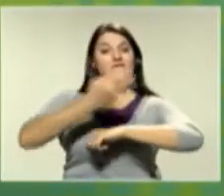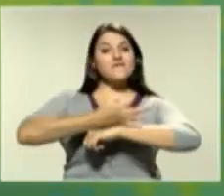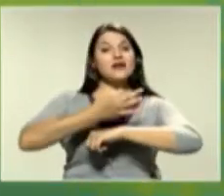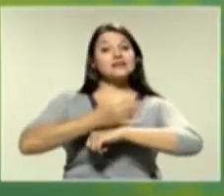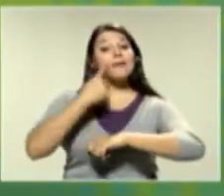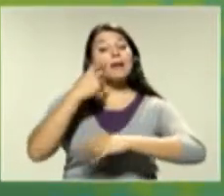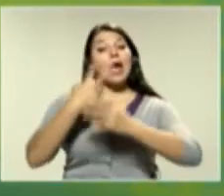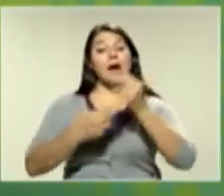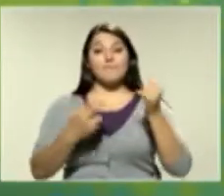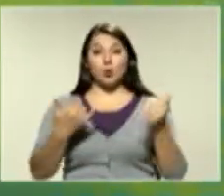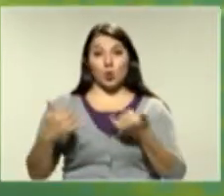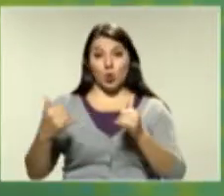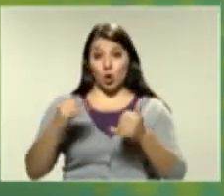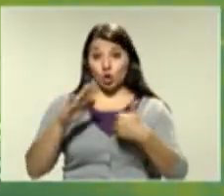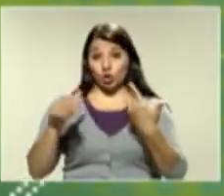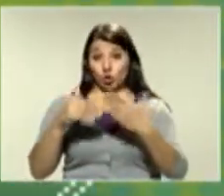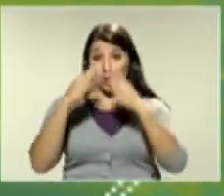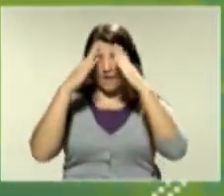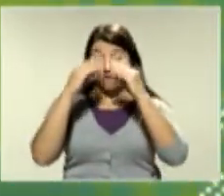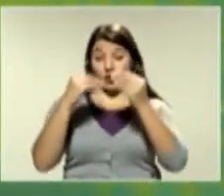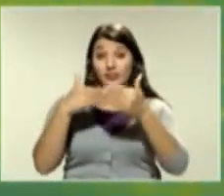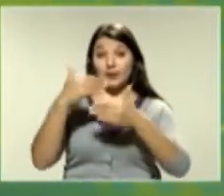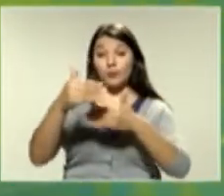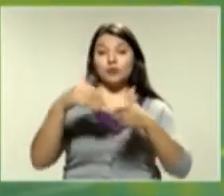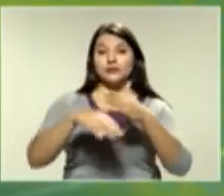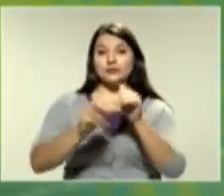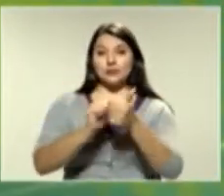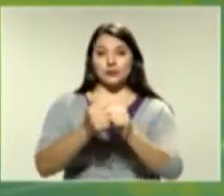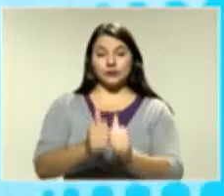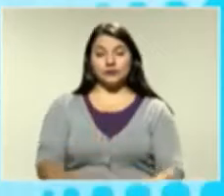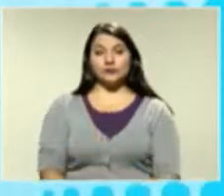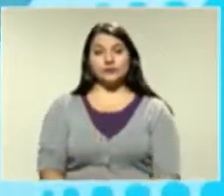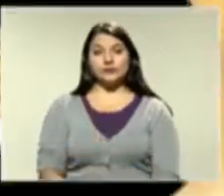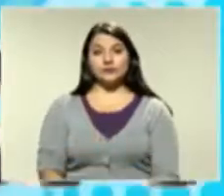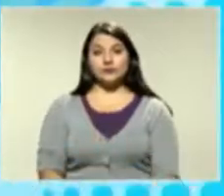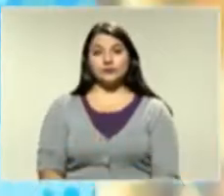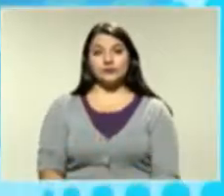de ambos duelos. Todo el detalle en la sección deportiva.